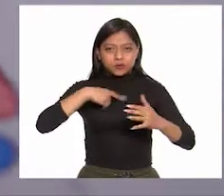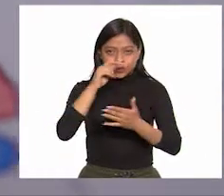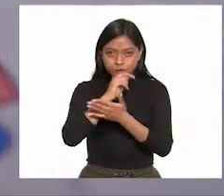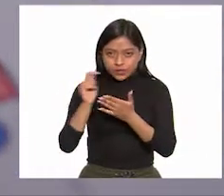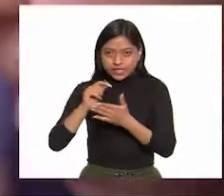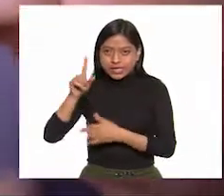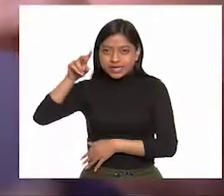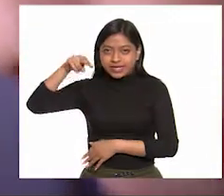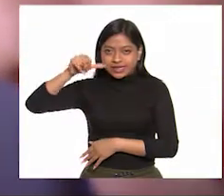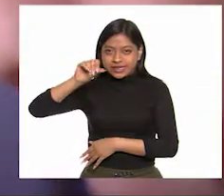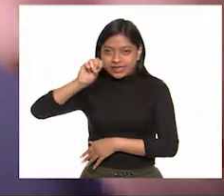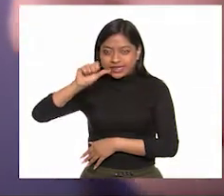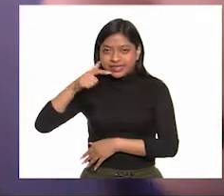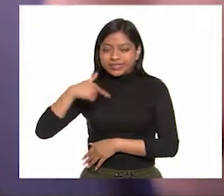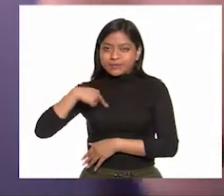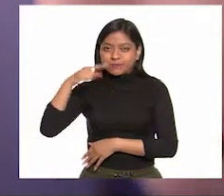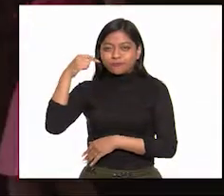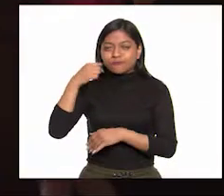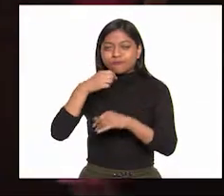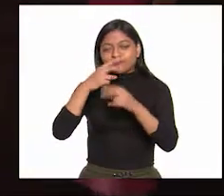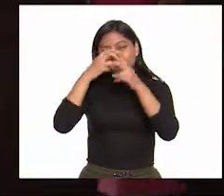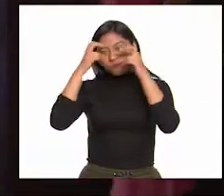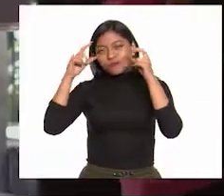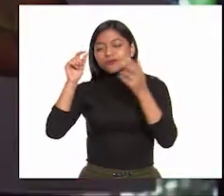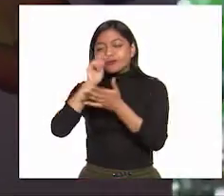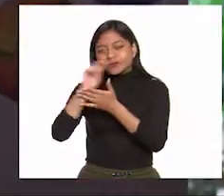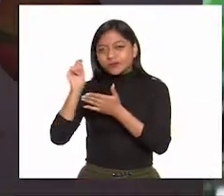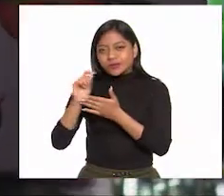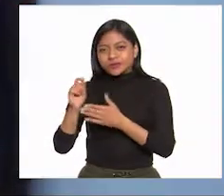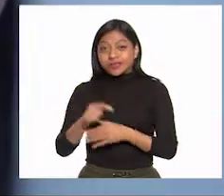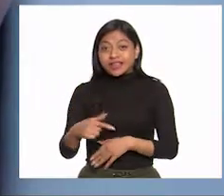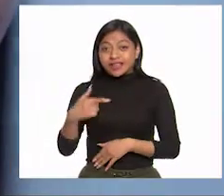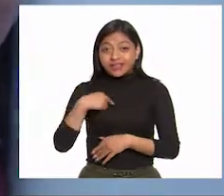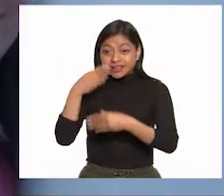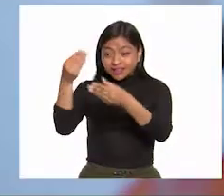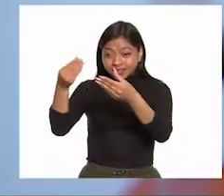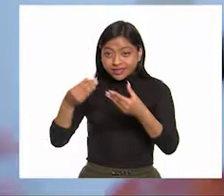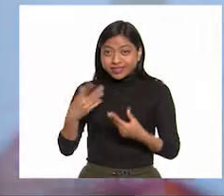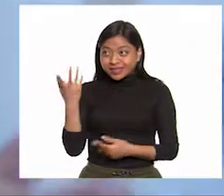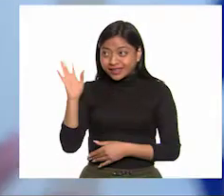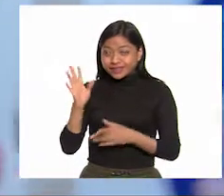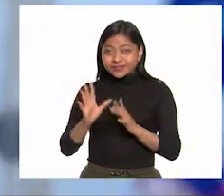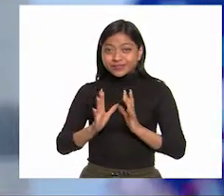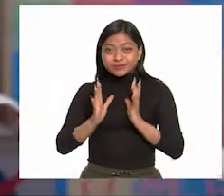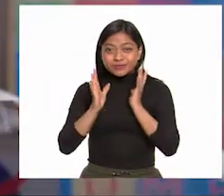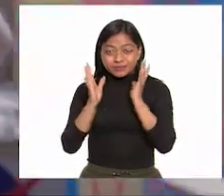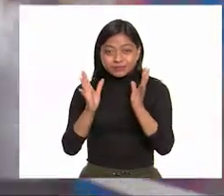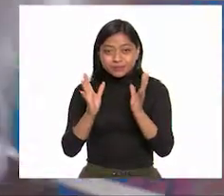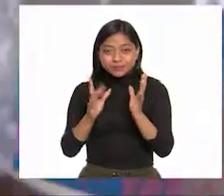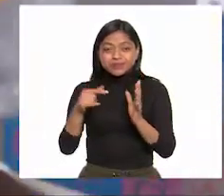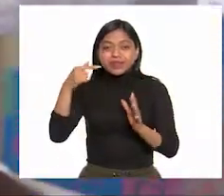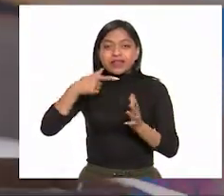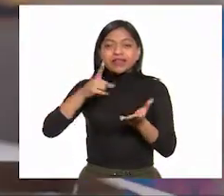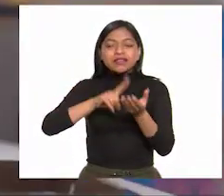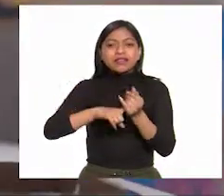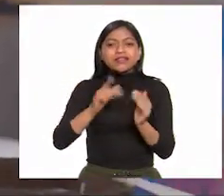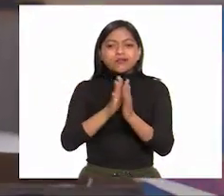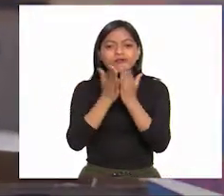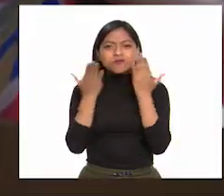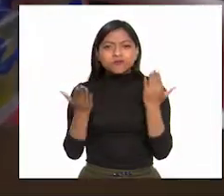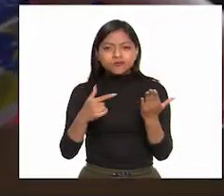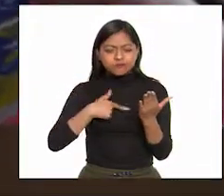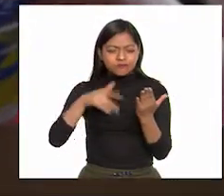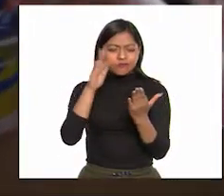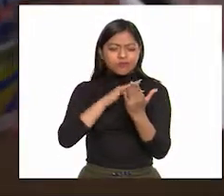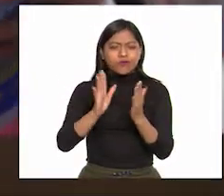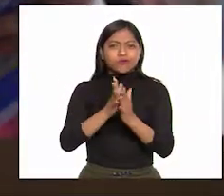la NASA para contarles mi sueño. Para mi sorpresa y la de mi familia, tiempo después llegó una caja llena de libros que abrieron mi mundo